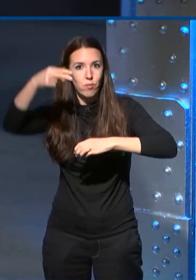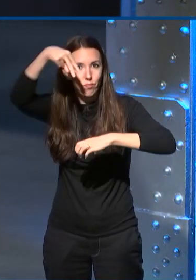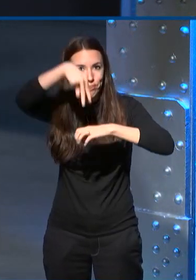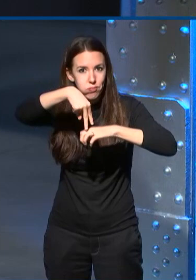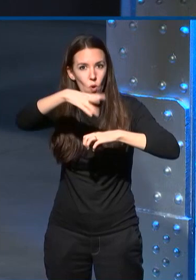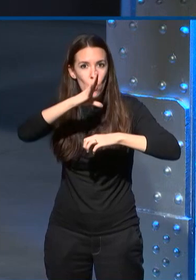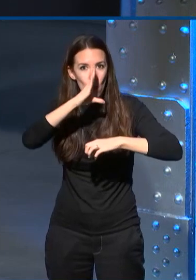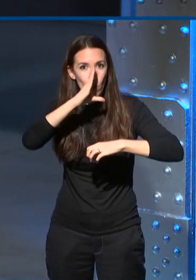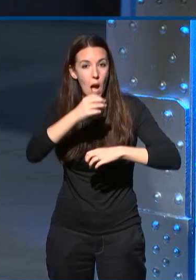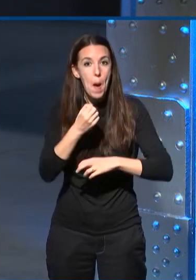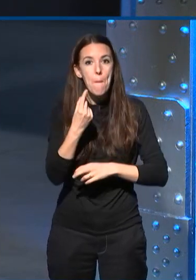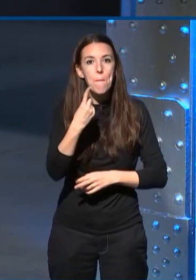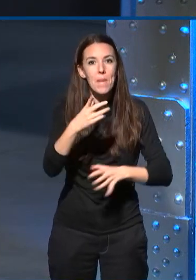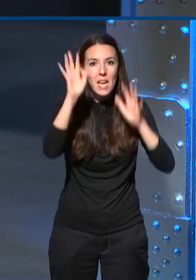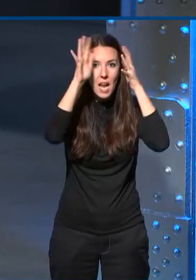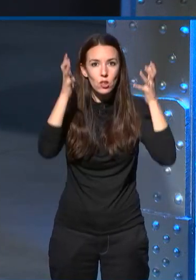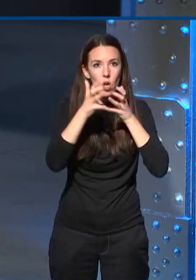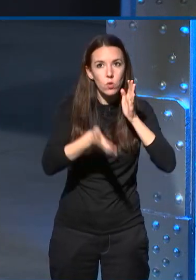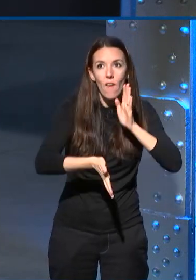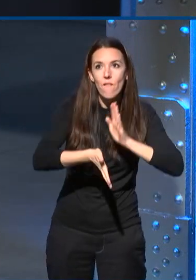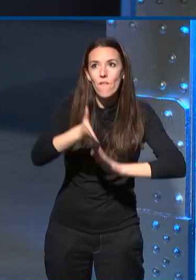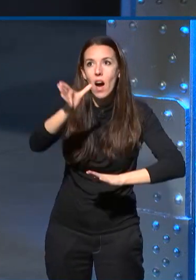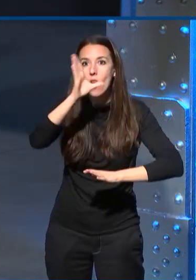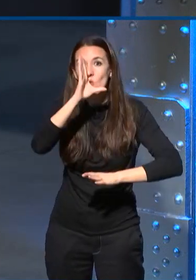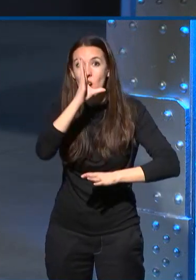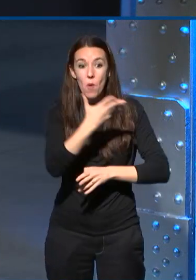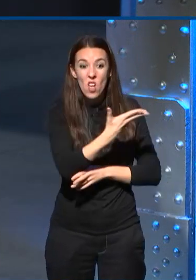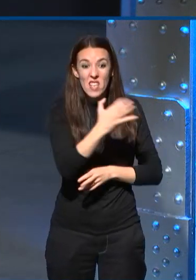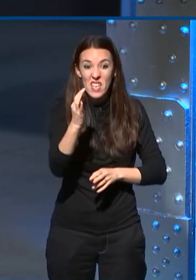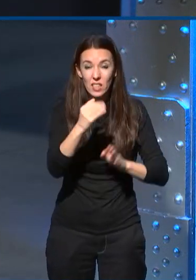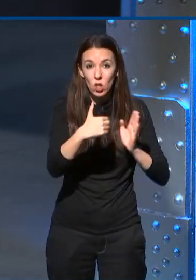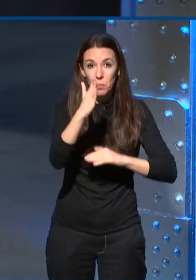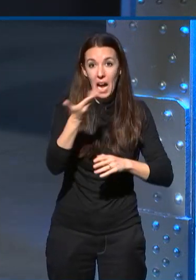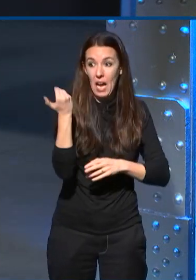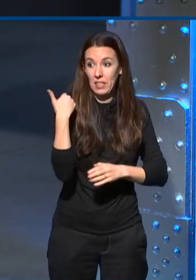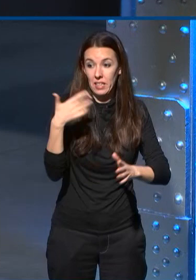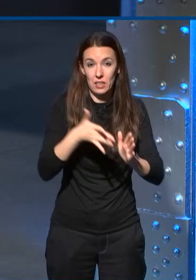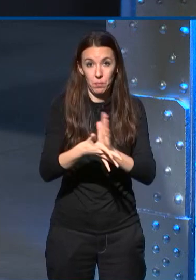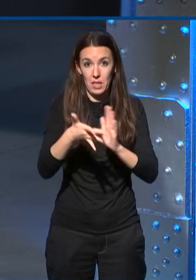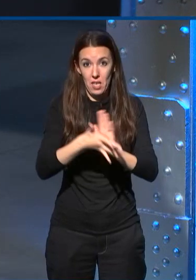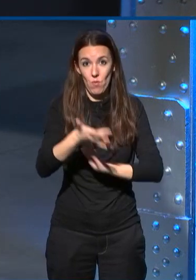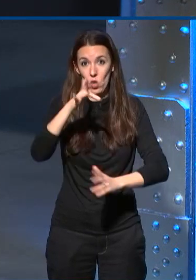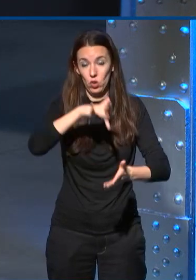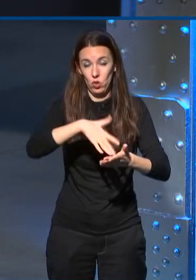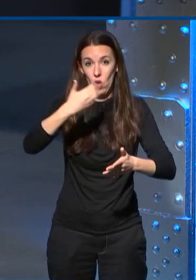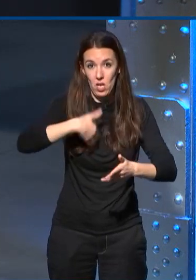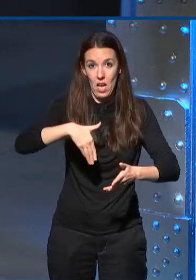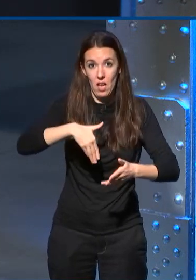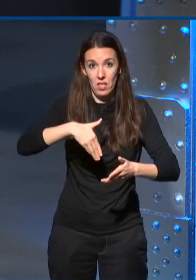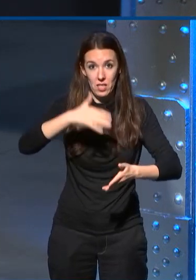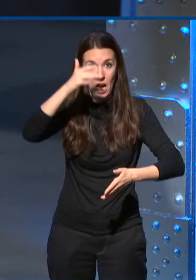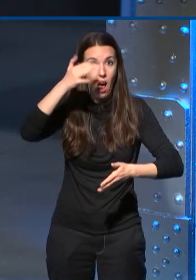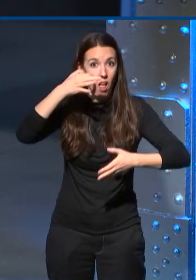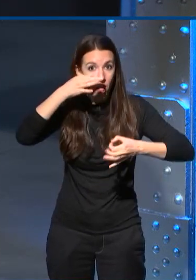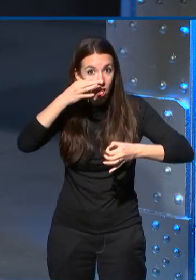astronautas salieron de la órbita terrestre, porque de los otros 500 y pico astronautas que vimos ayer que han estado